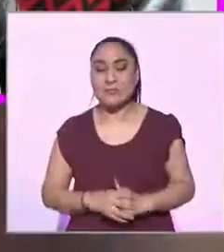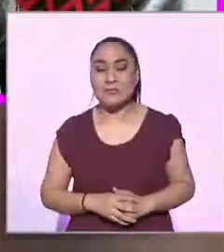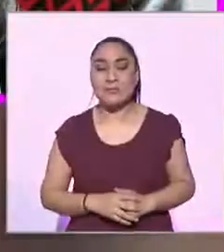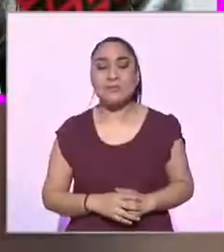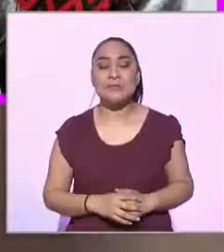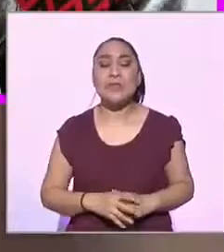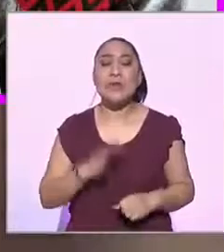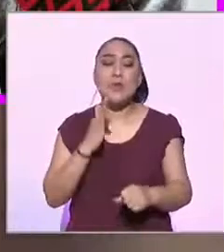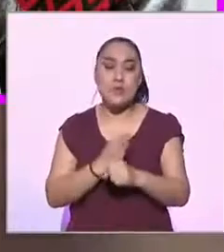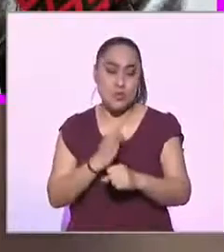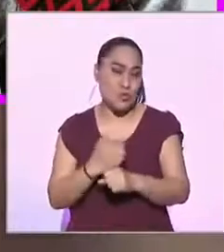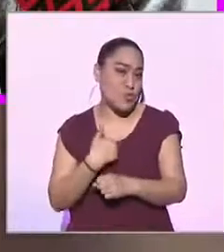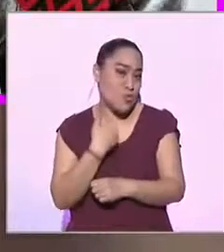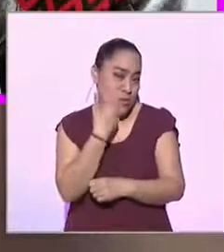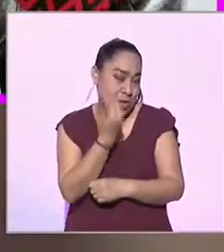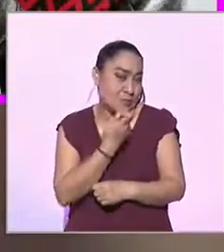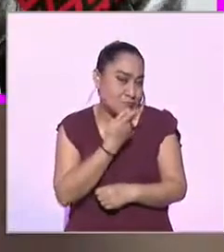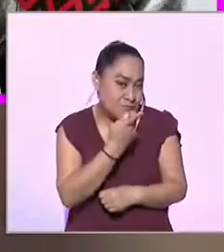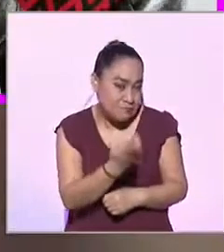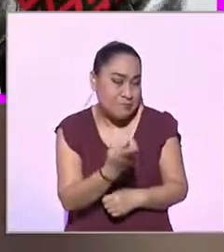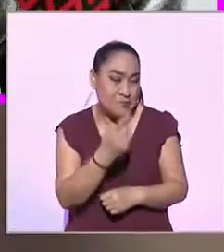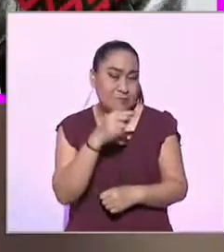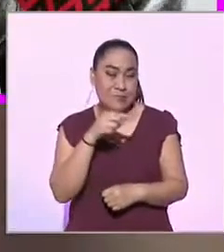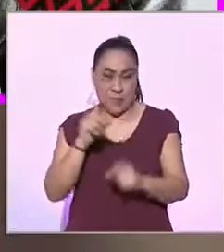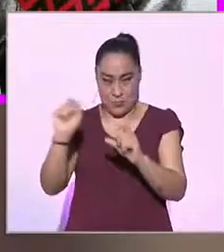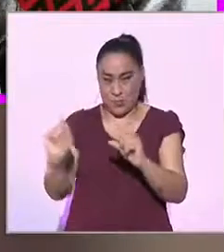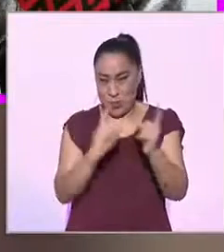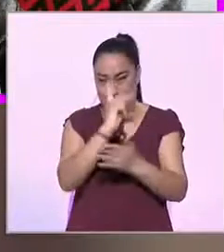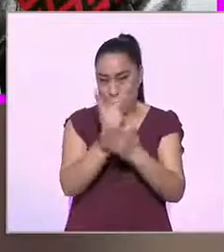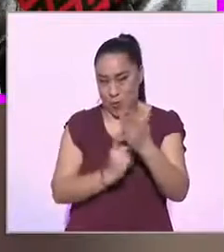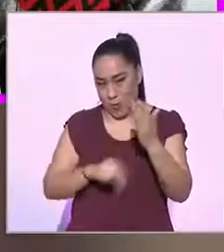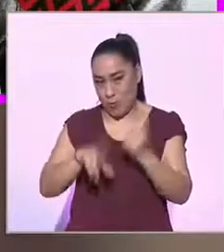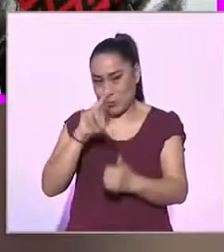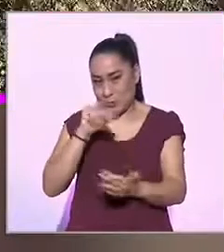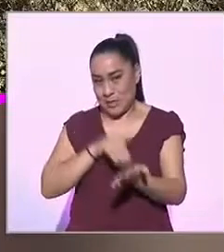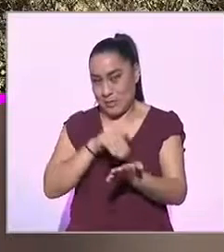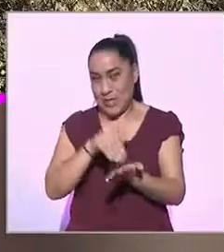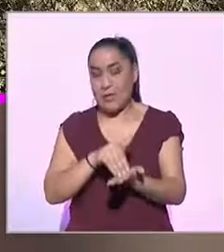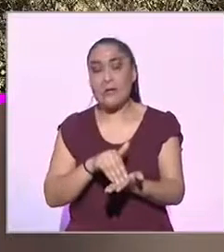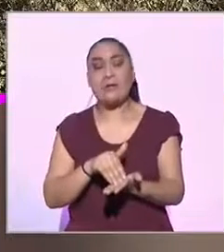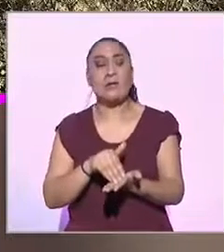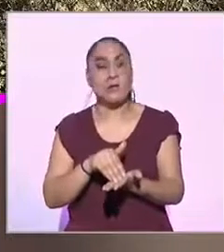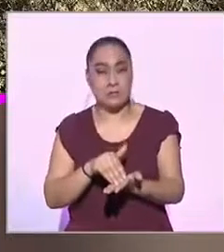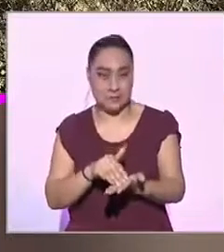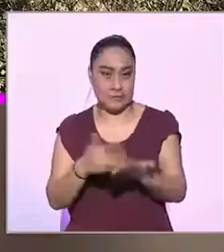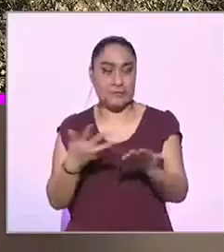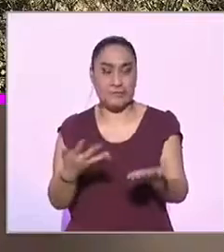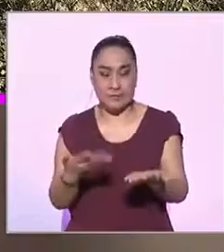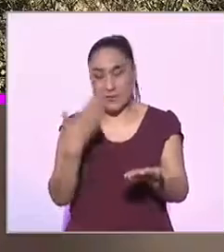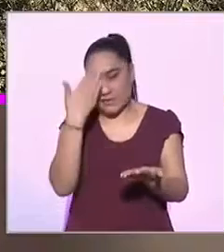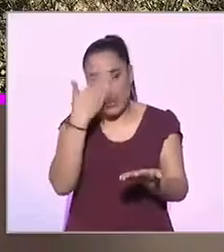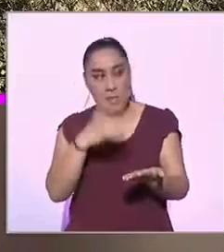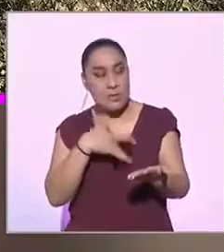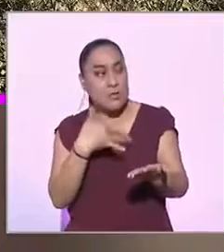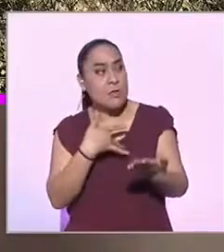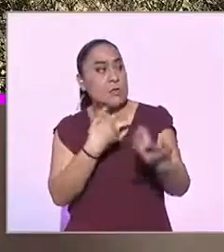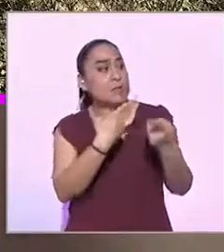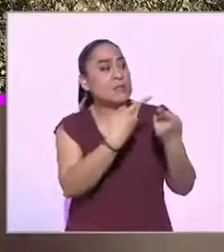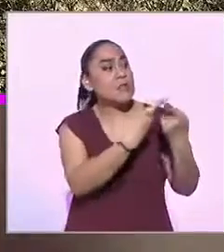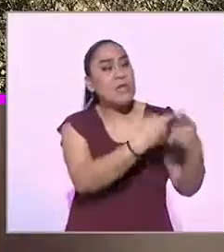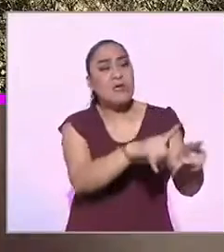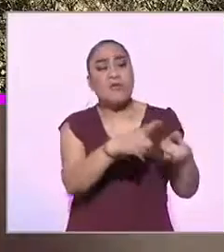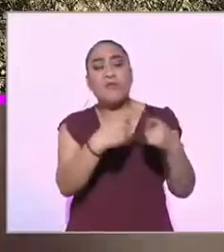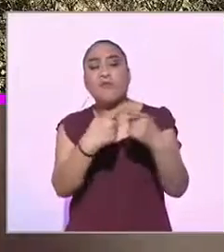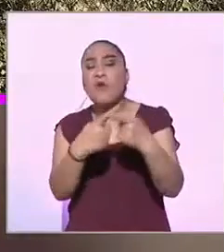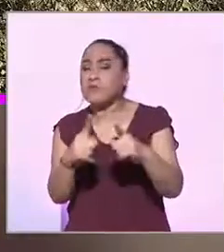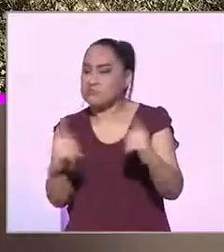Me gustaría decirle a todas las personas que ven este programa que en las diferencias está la igualdad.